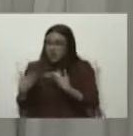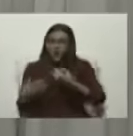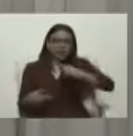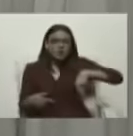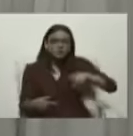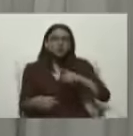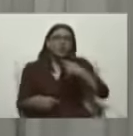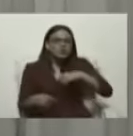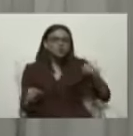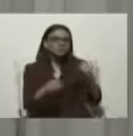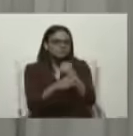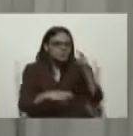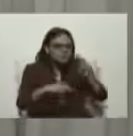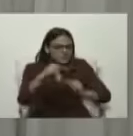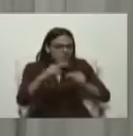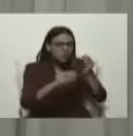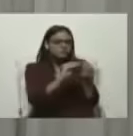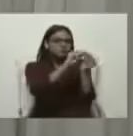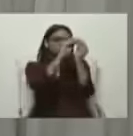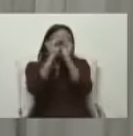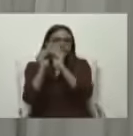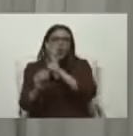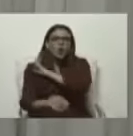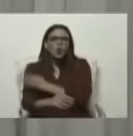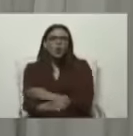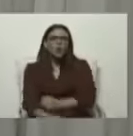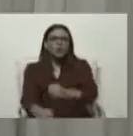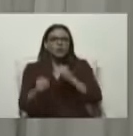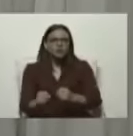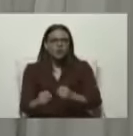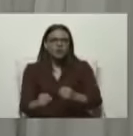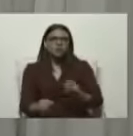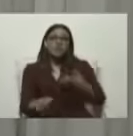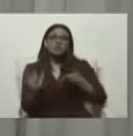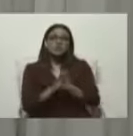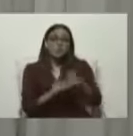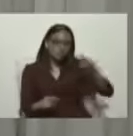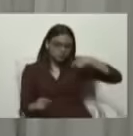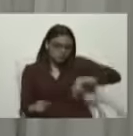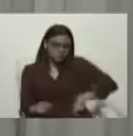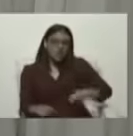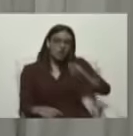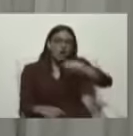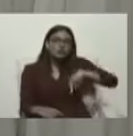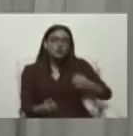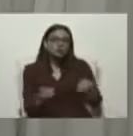venido recuperando con fuerza el ingreso de nuestras abuelas y nuestros abuelos, que